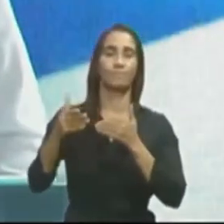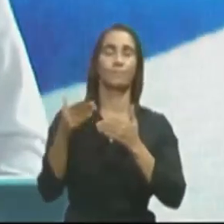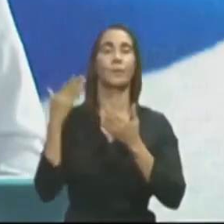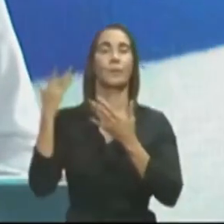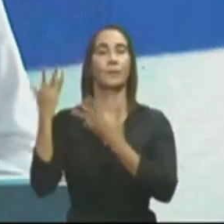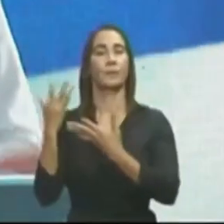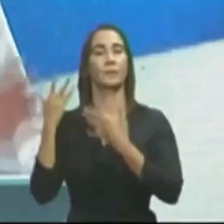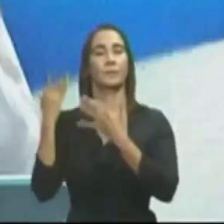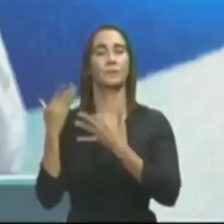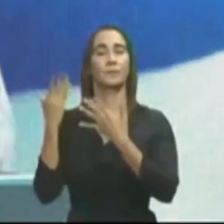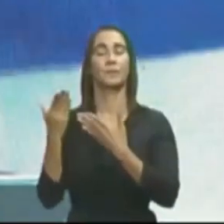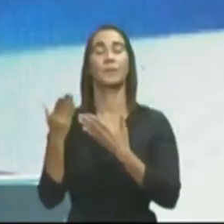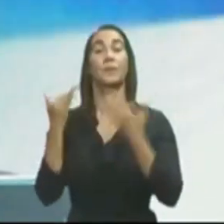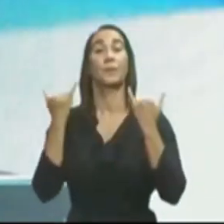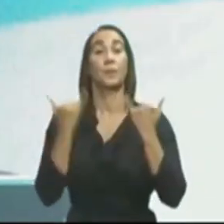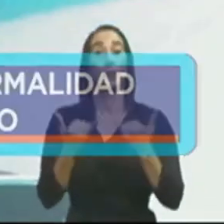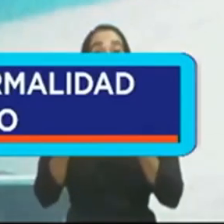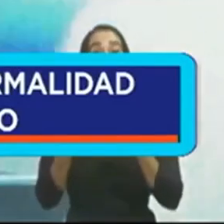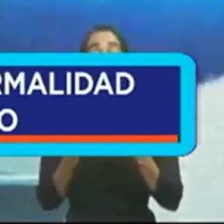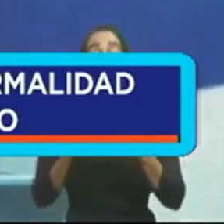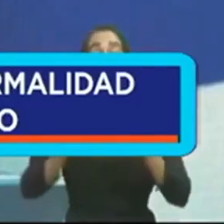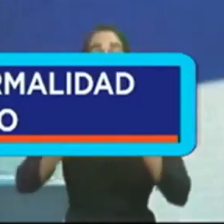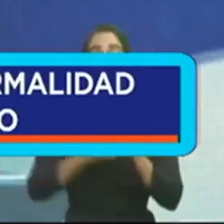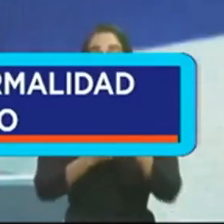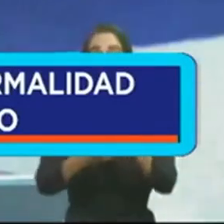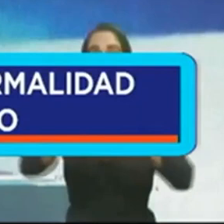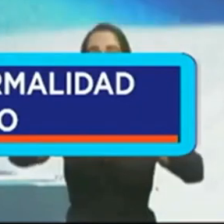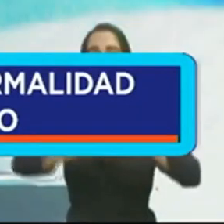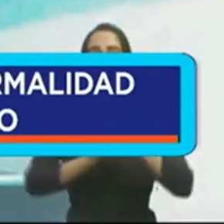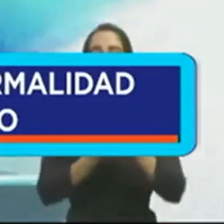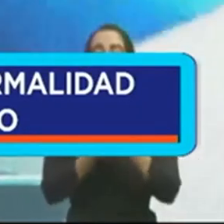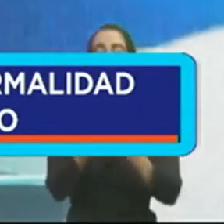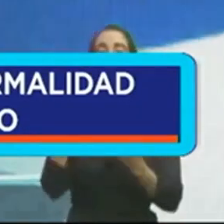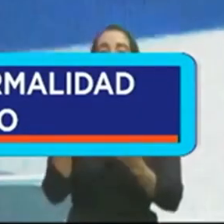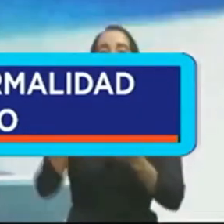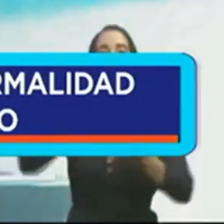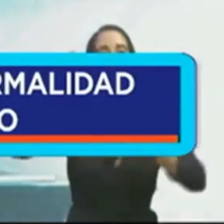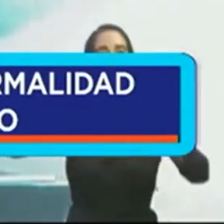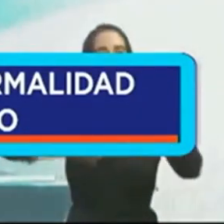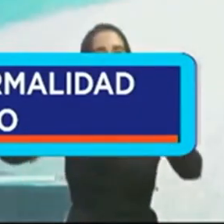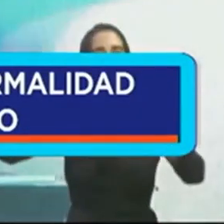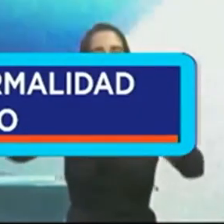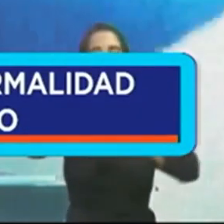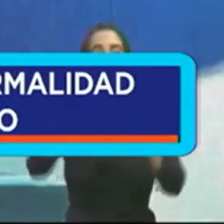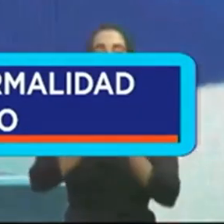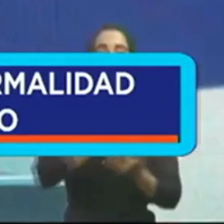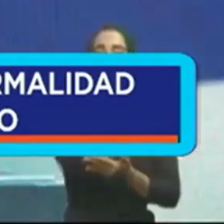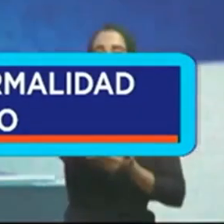espera lo que debe de ser el inicio de darle justicia a cada uno de